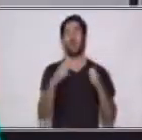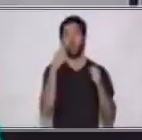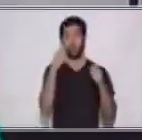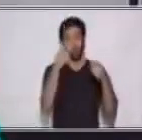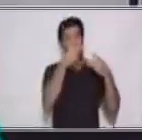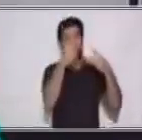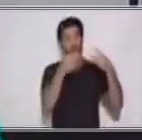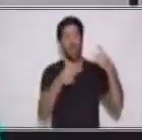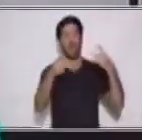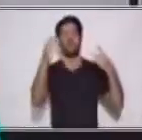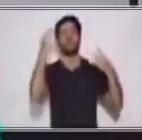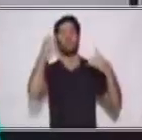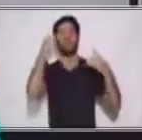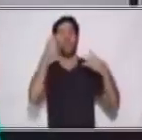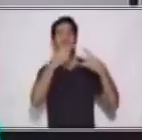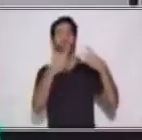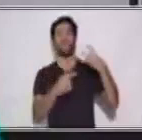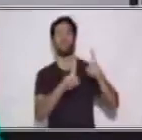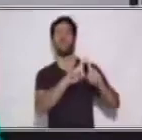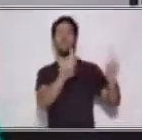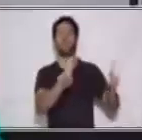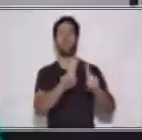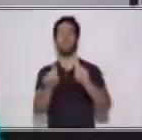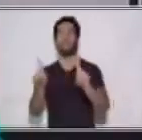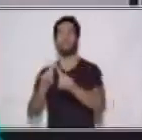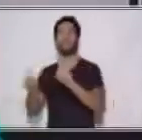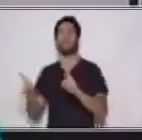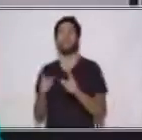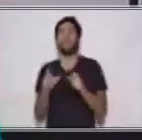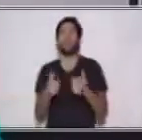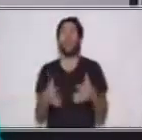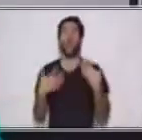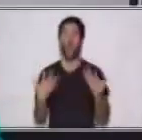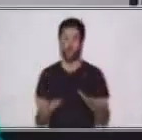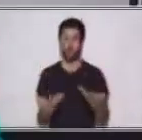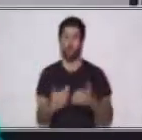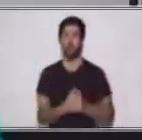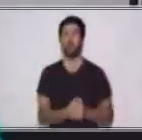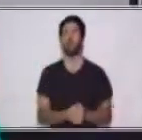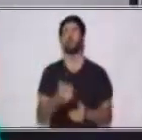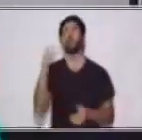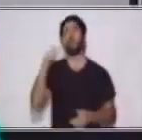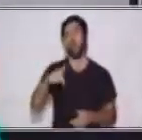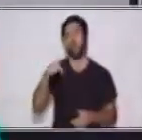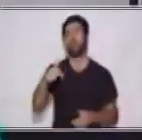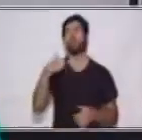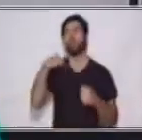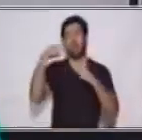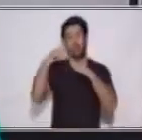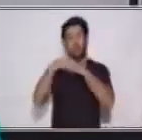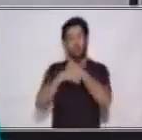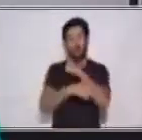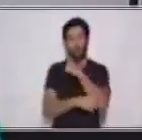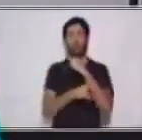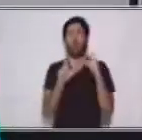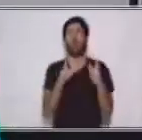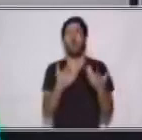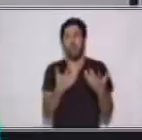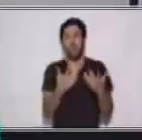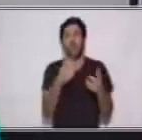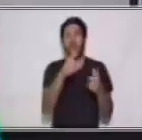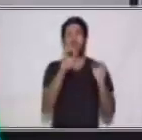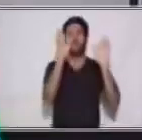puedes diferenciar entre estos tres textos. Ahora estamos profundizando un poco más en cuanto a sus estructuras,